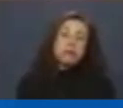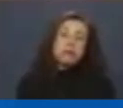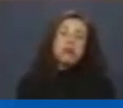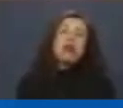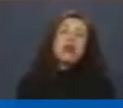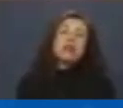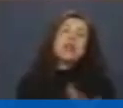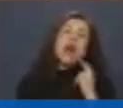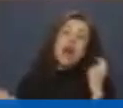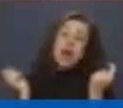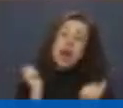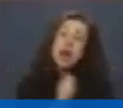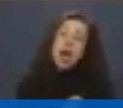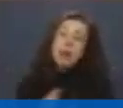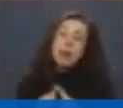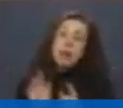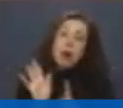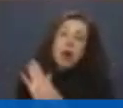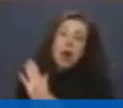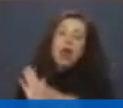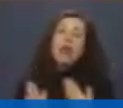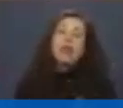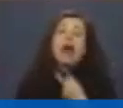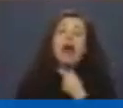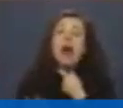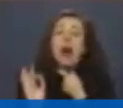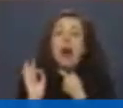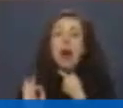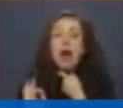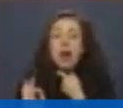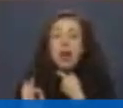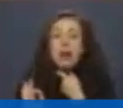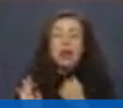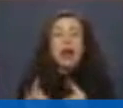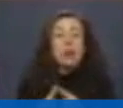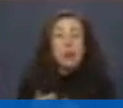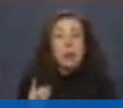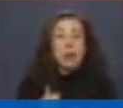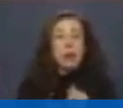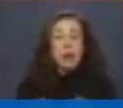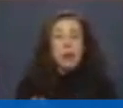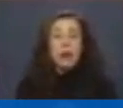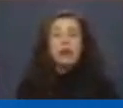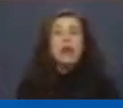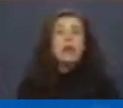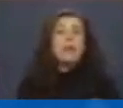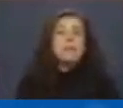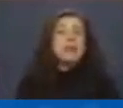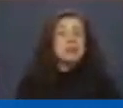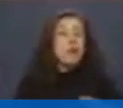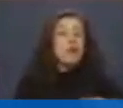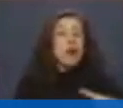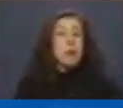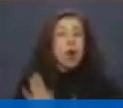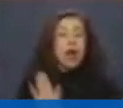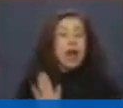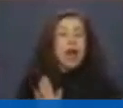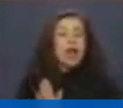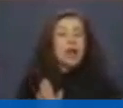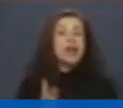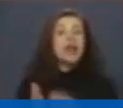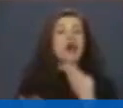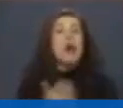las transformaciones regulatorias para garantizar que estos medios digitales tengan el mismo valor legal que las